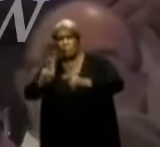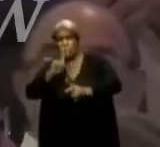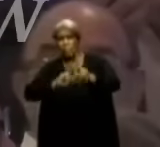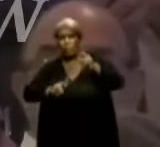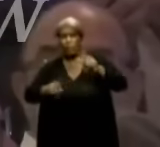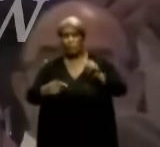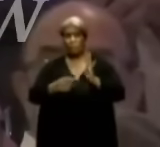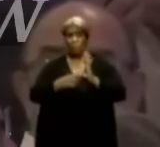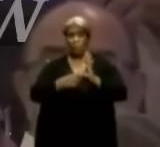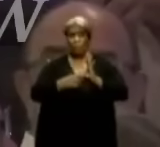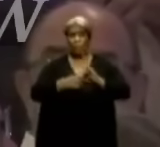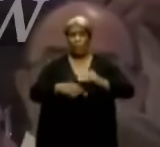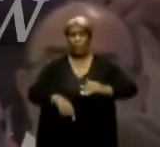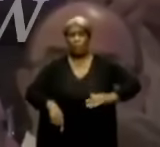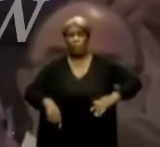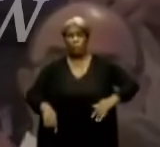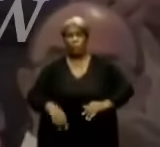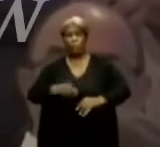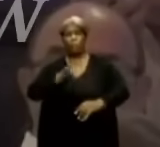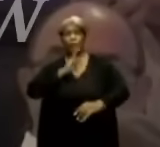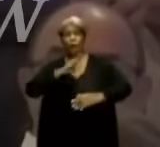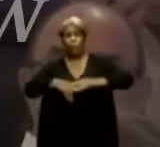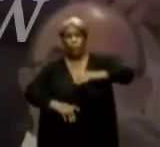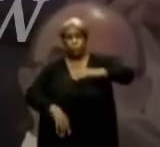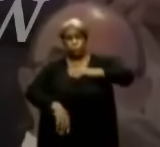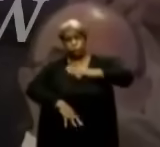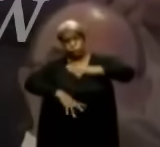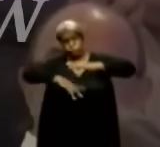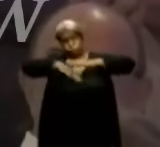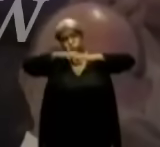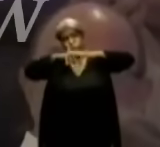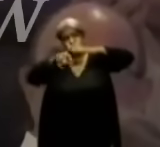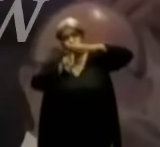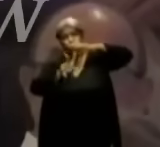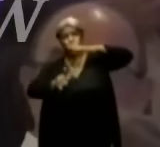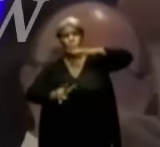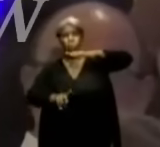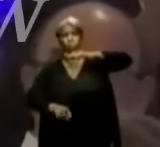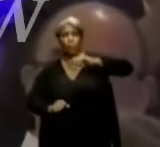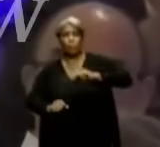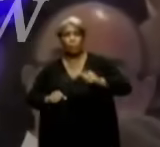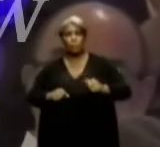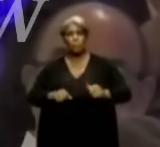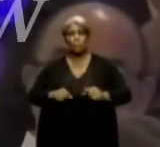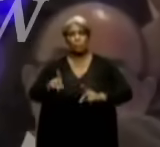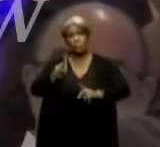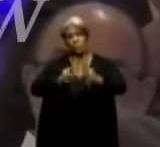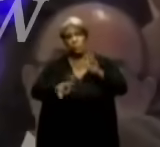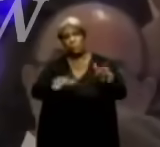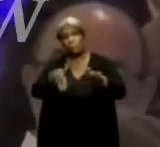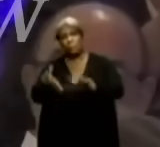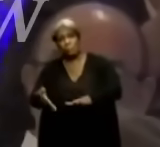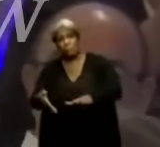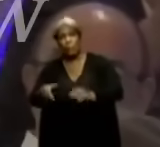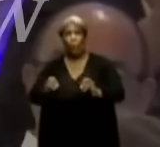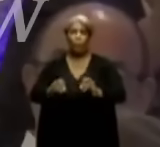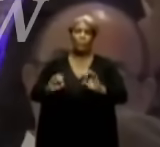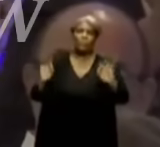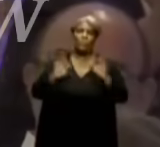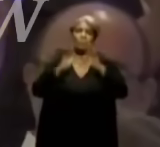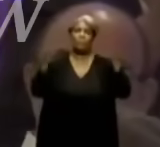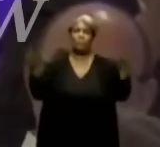inundaciones? ¿Qué tiene la brisita navideña para quienes han perdido a una hija producto de